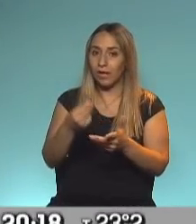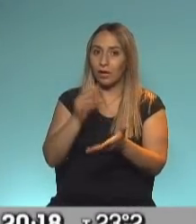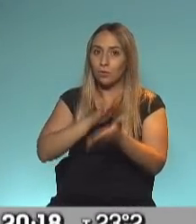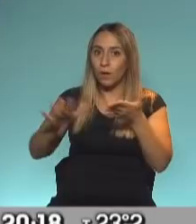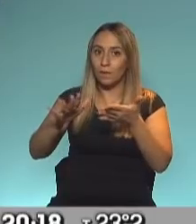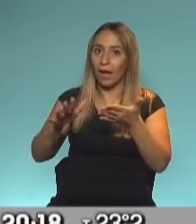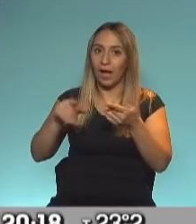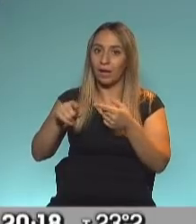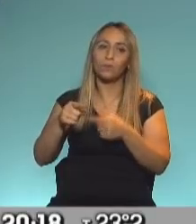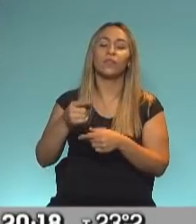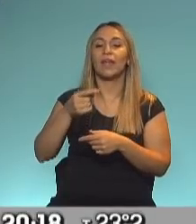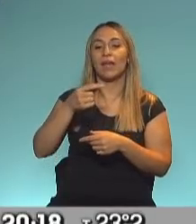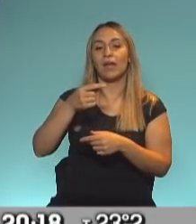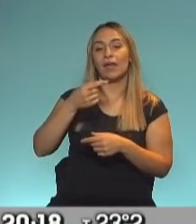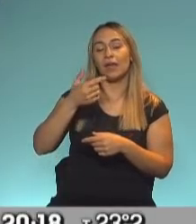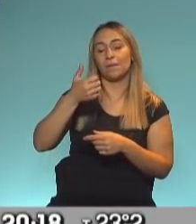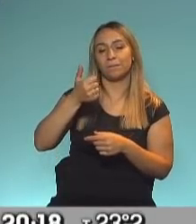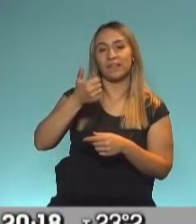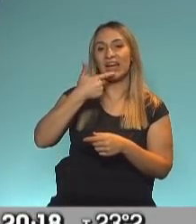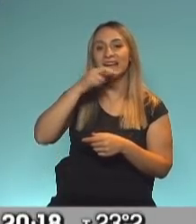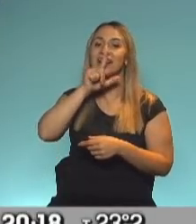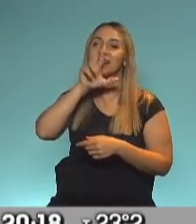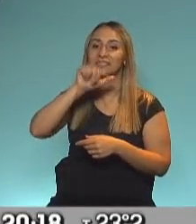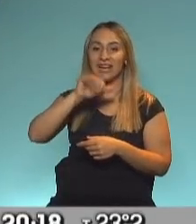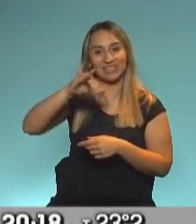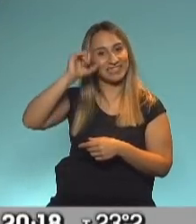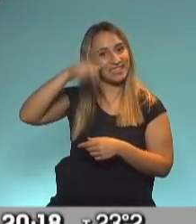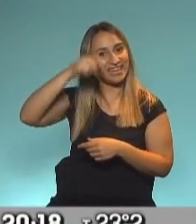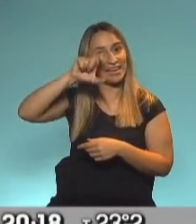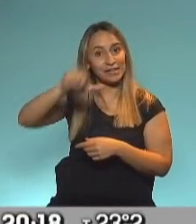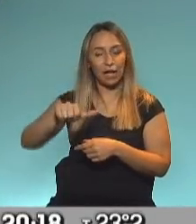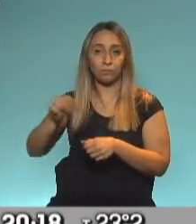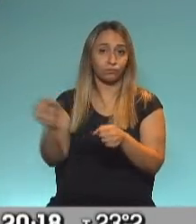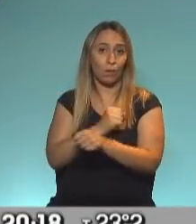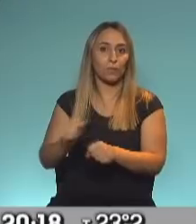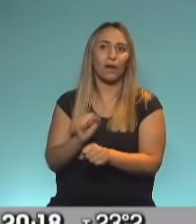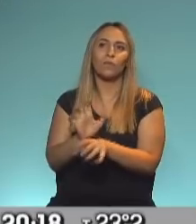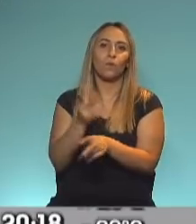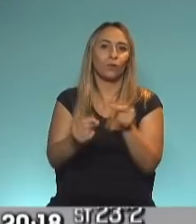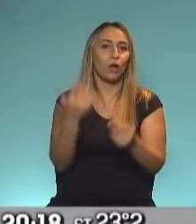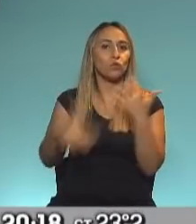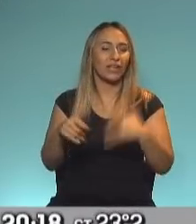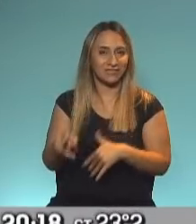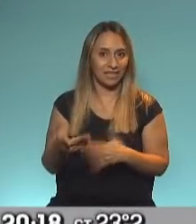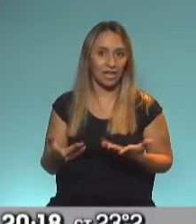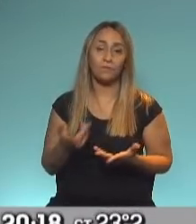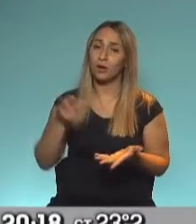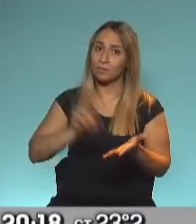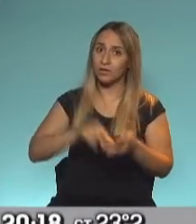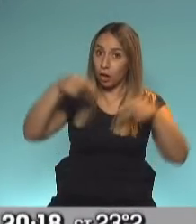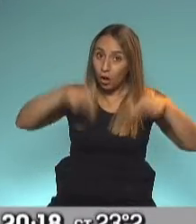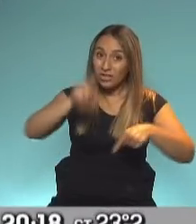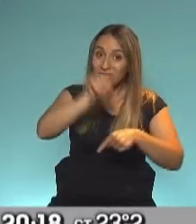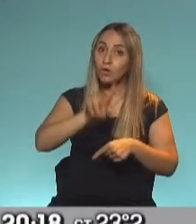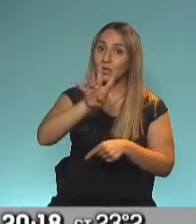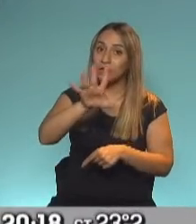Oxford. Es una buena noticia, sí, claro, para el mediano plazo. Para el corto plazo hay urgencias todavía. Y repito, hoy